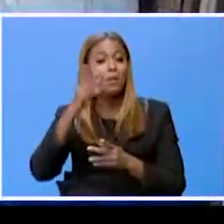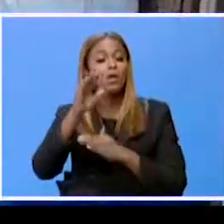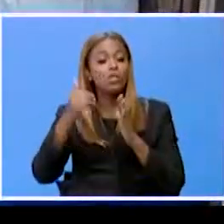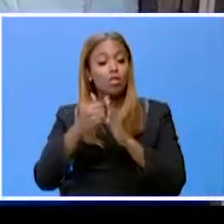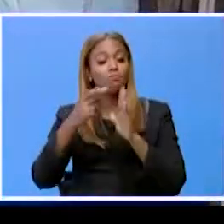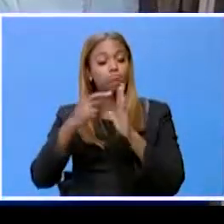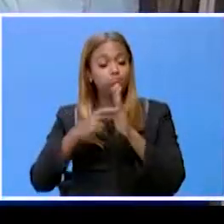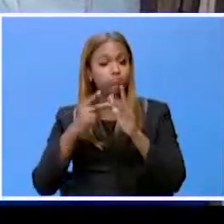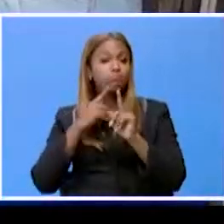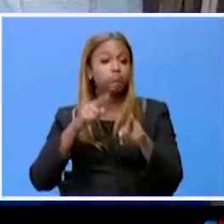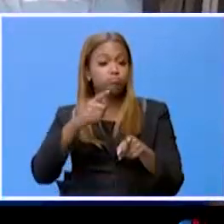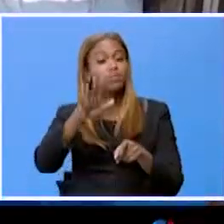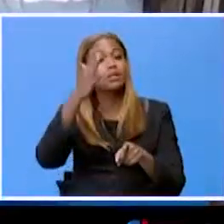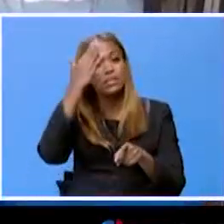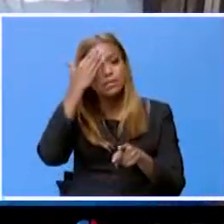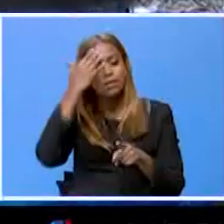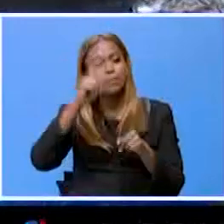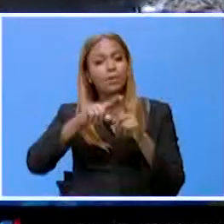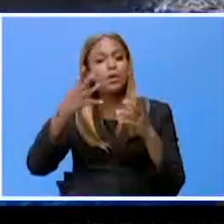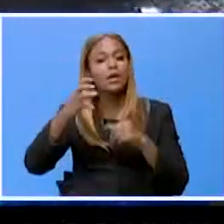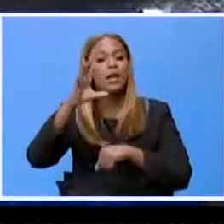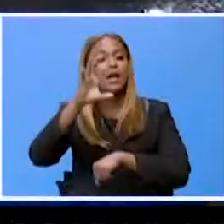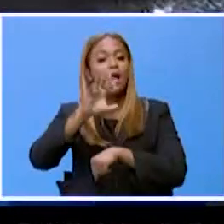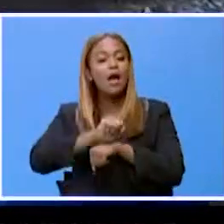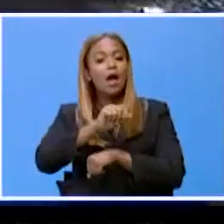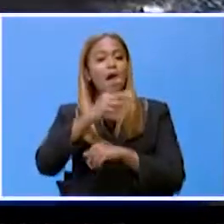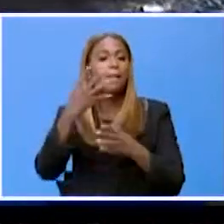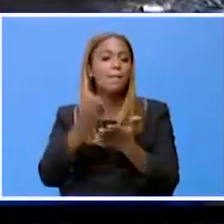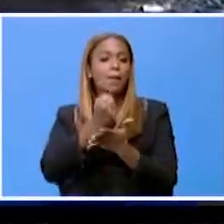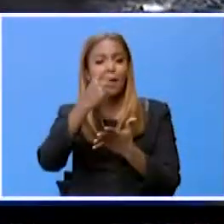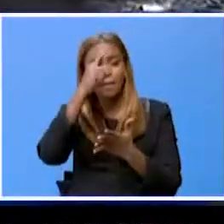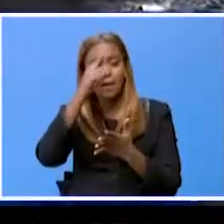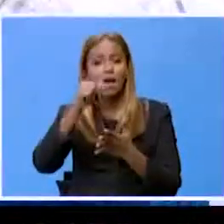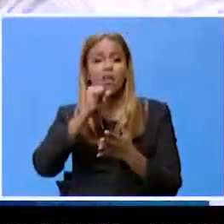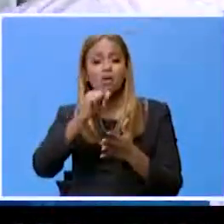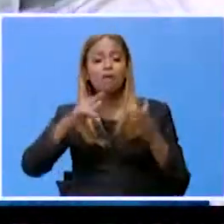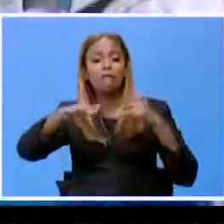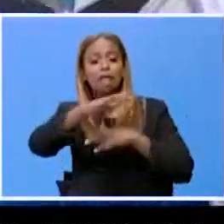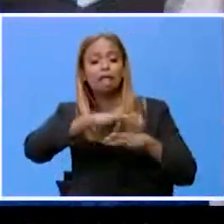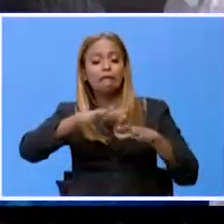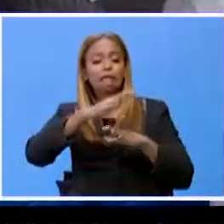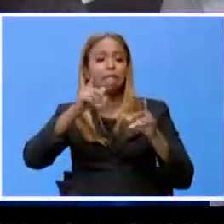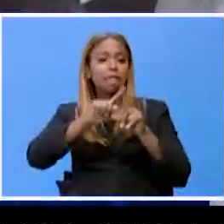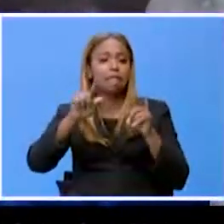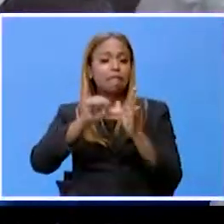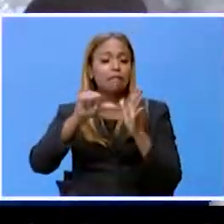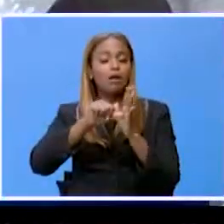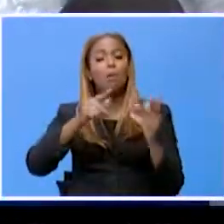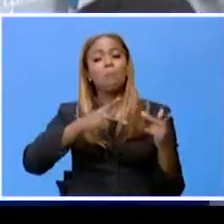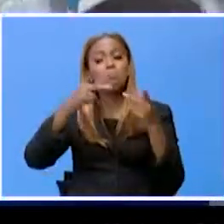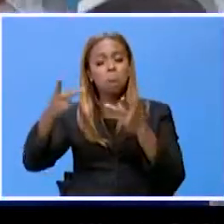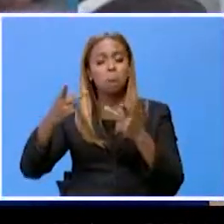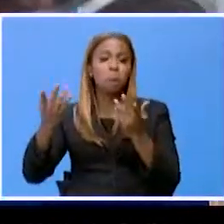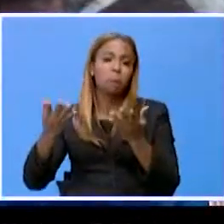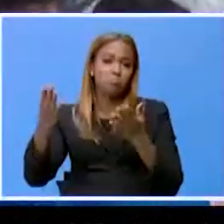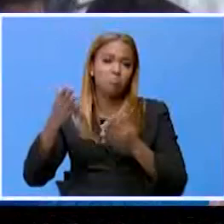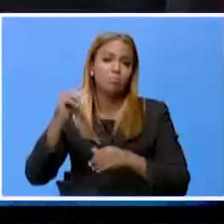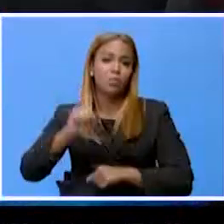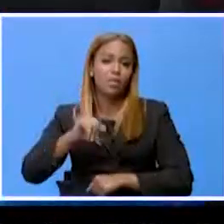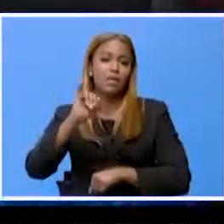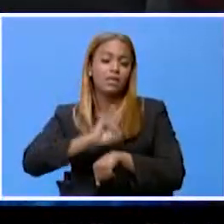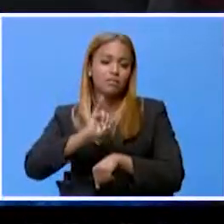medidas sanitarias, pero quieren aprovechar el asueto para alejarse del bullicio de la ciudad y algunos para meditar e ir a la